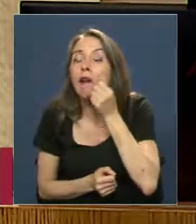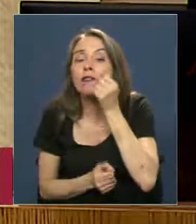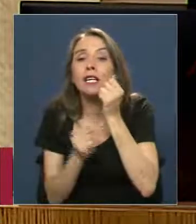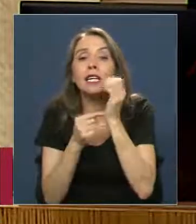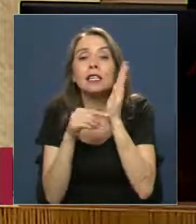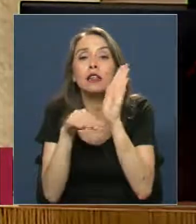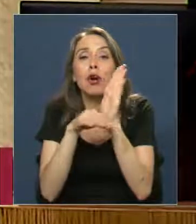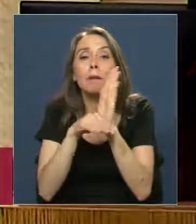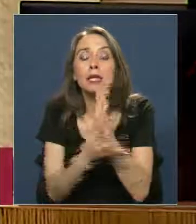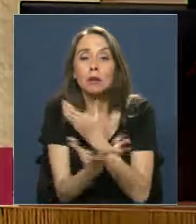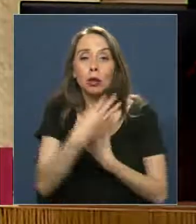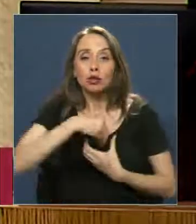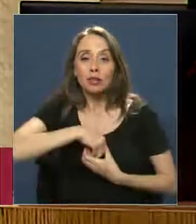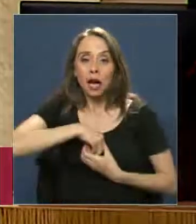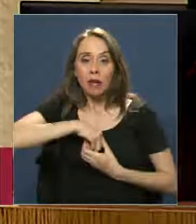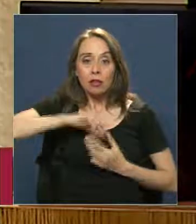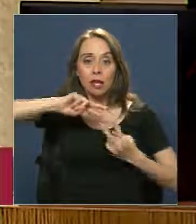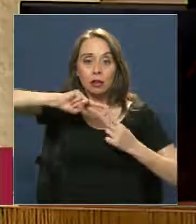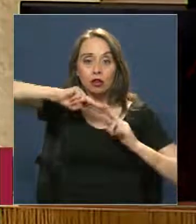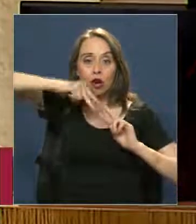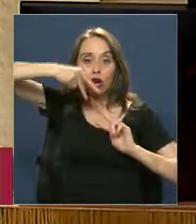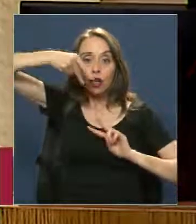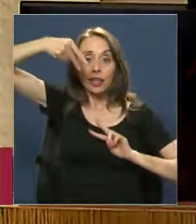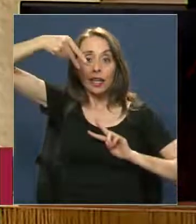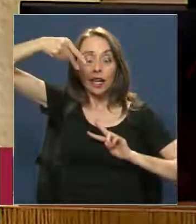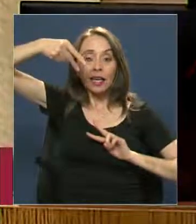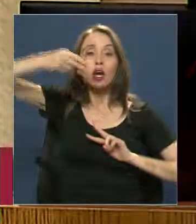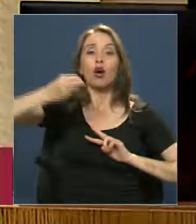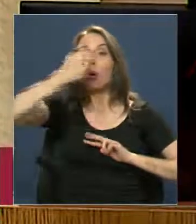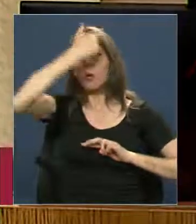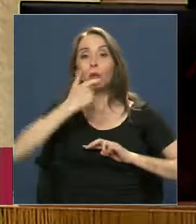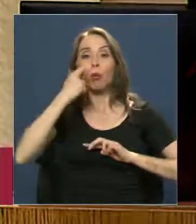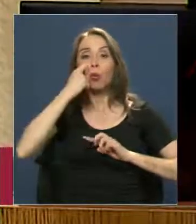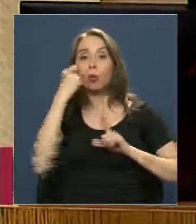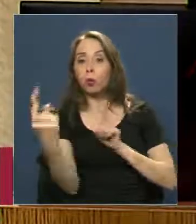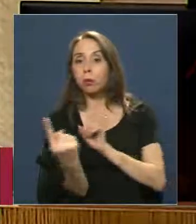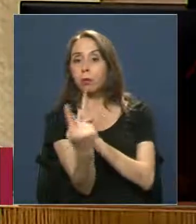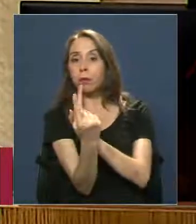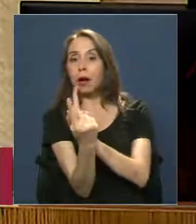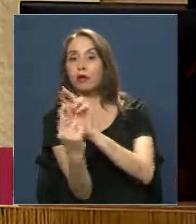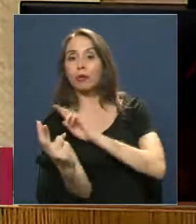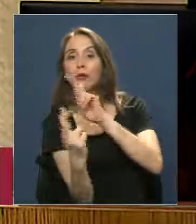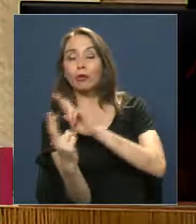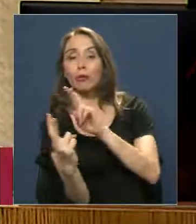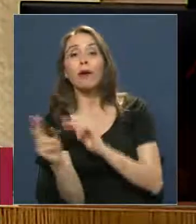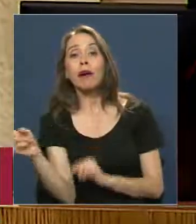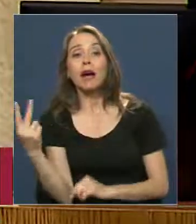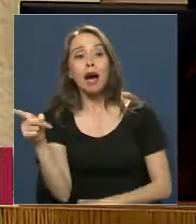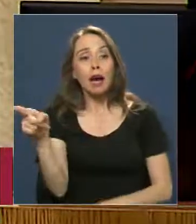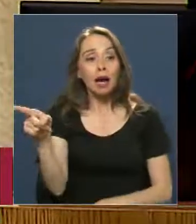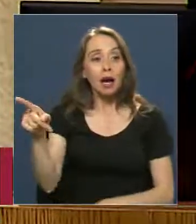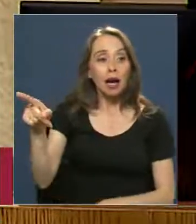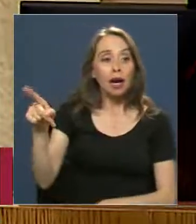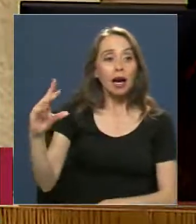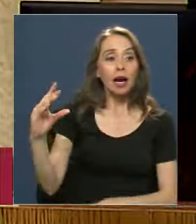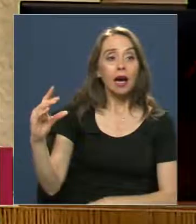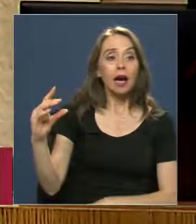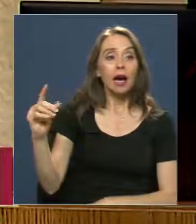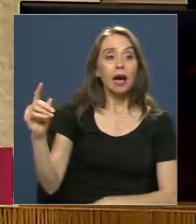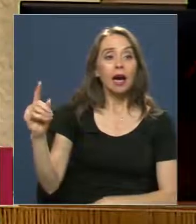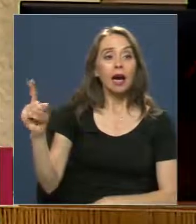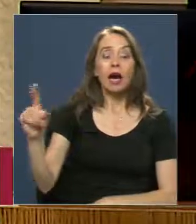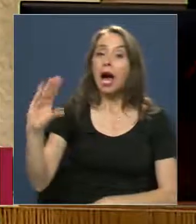mínimo gen, el gen mínimo de la relación? Cuando veo que ya habla alguien